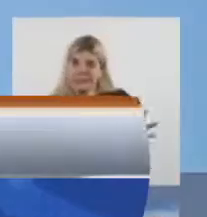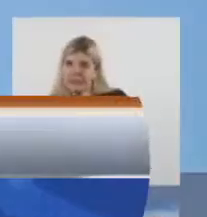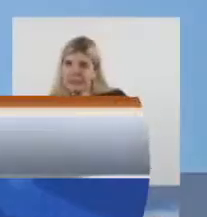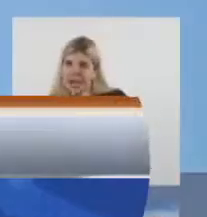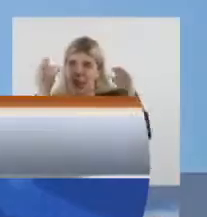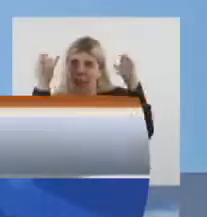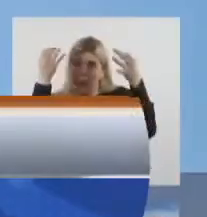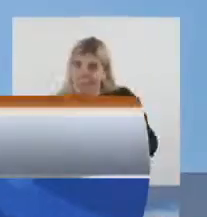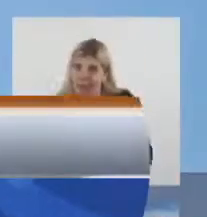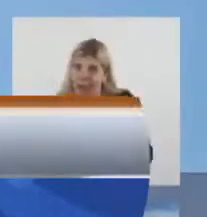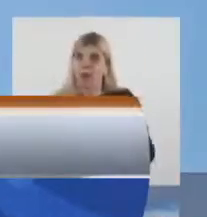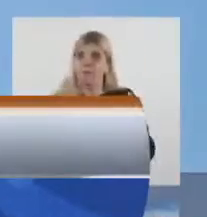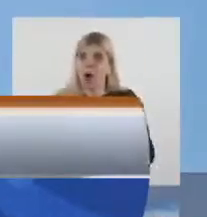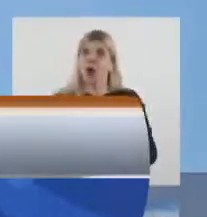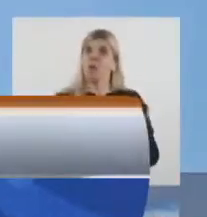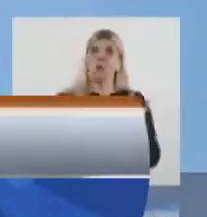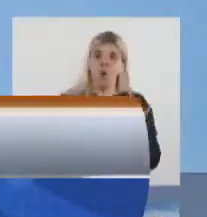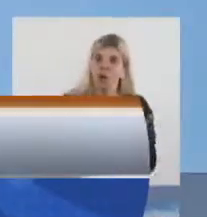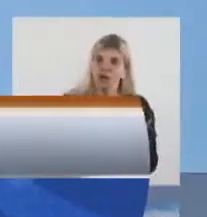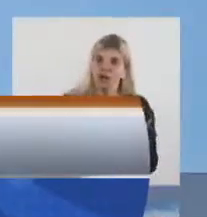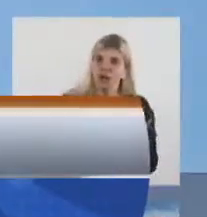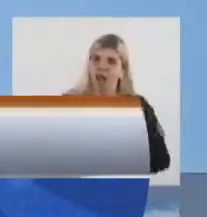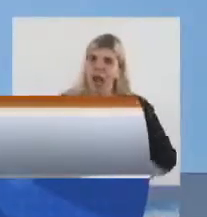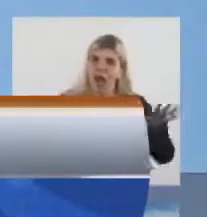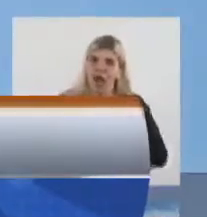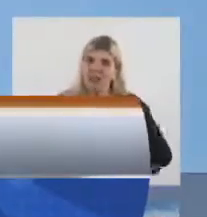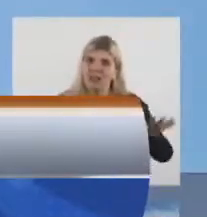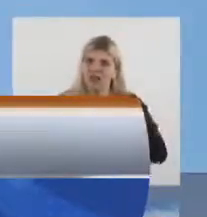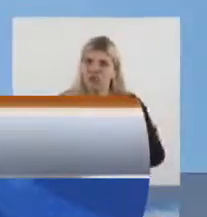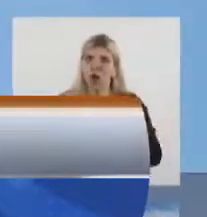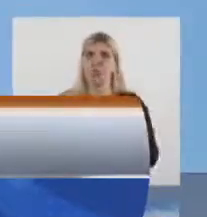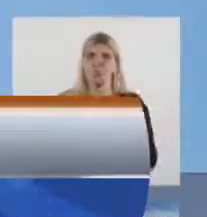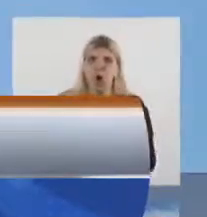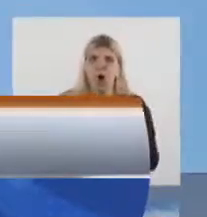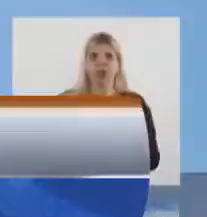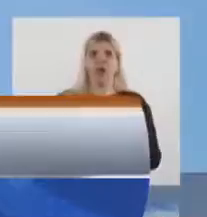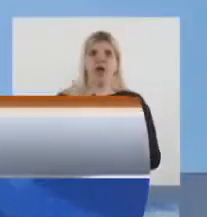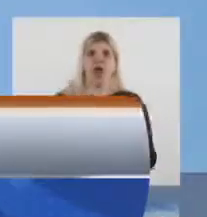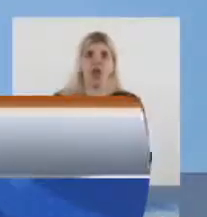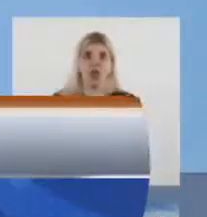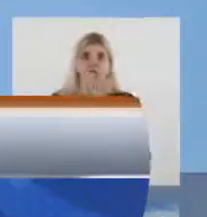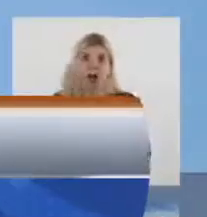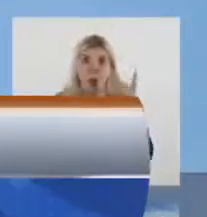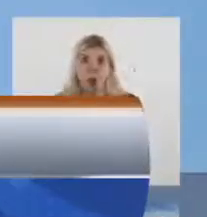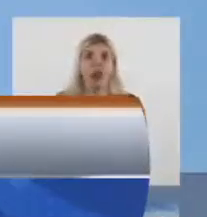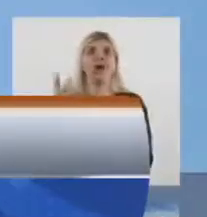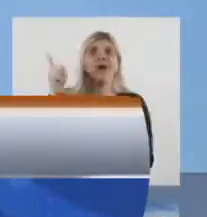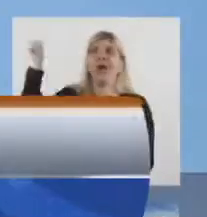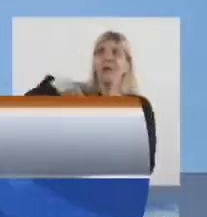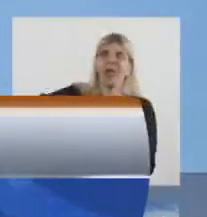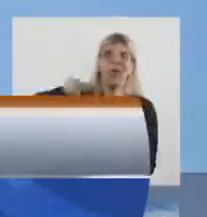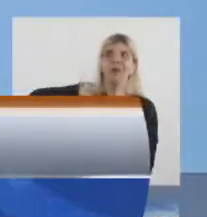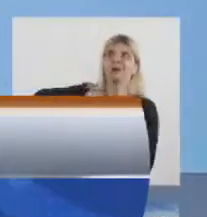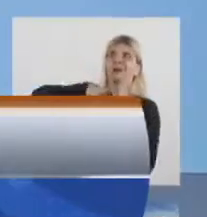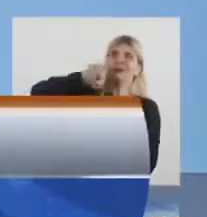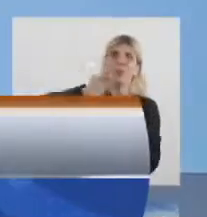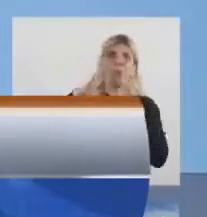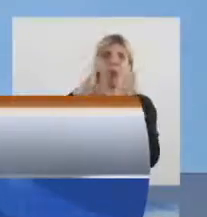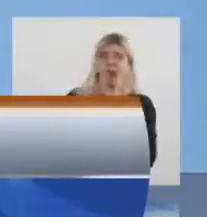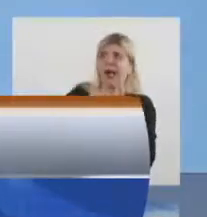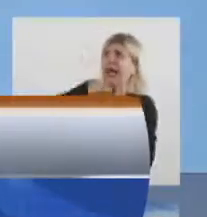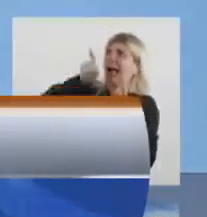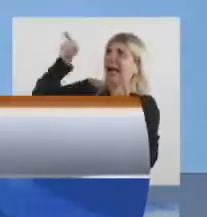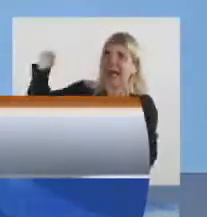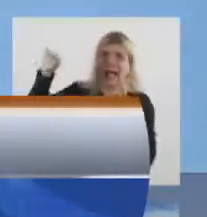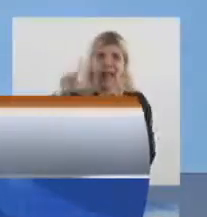estamos hablando de muchas dosis que tienen que venir de la otra punta del mundo y estamos organizando también